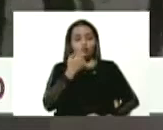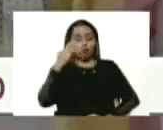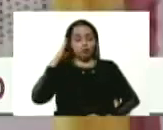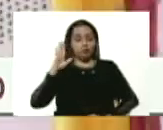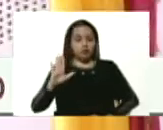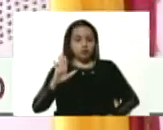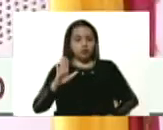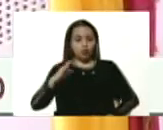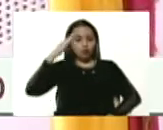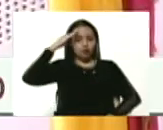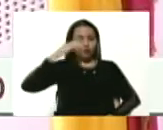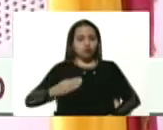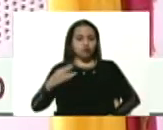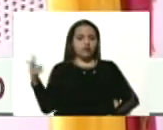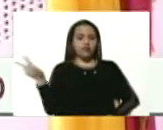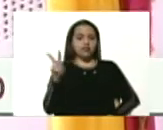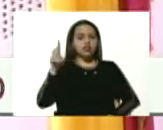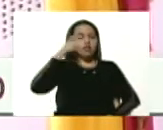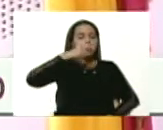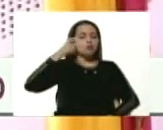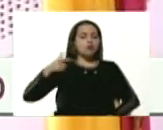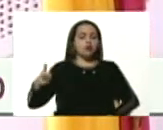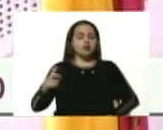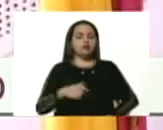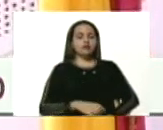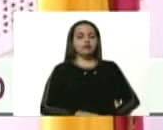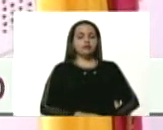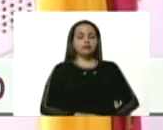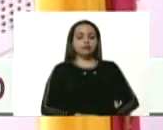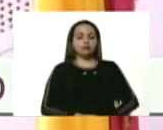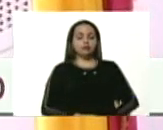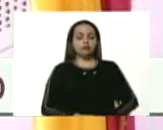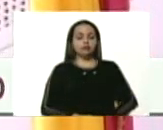Armada Nacional Bolivariana y del pueblo bolivariano.